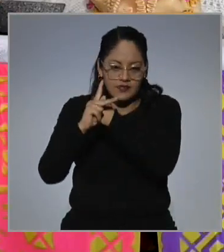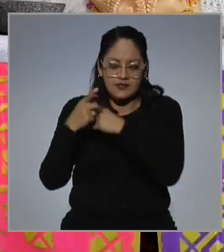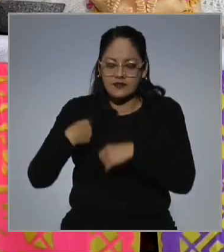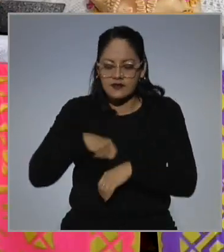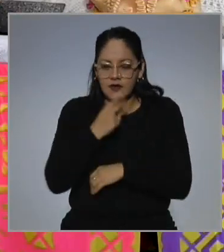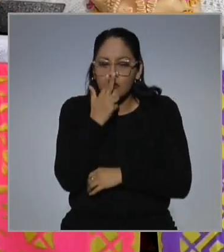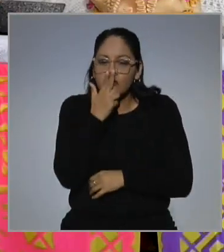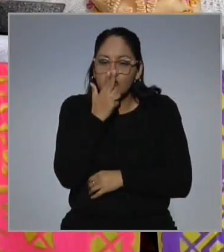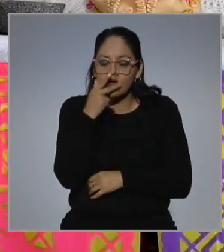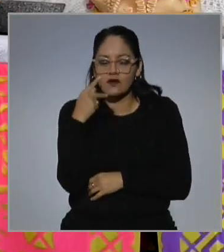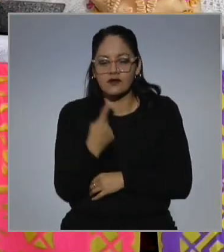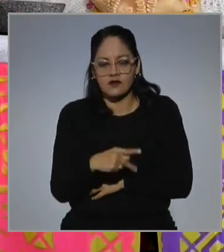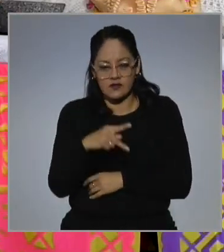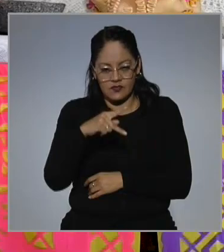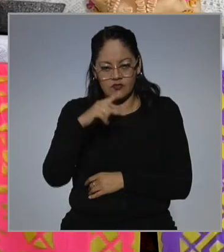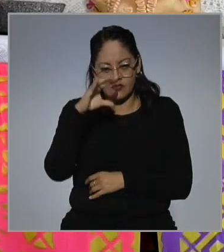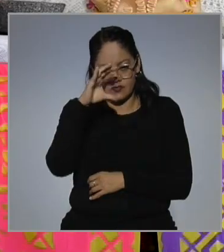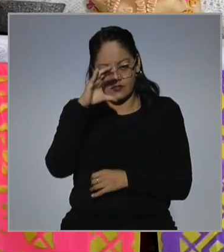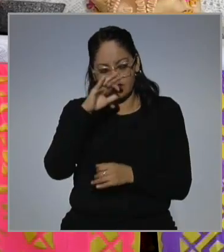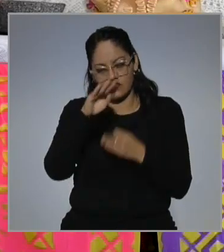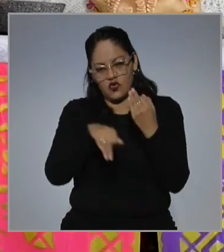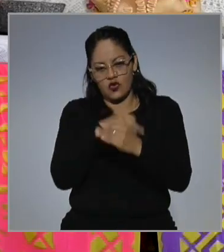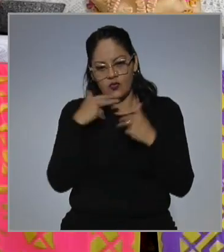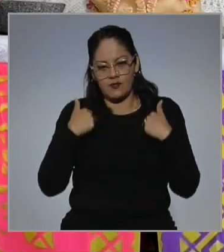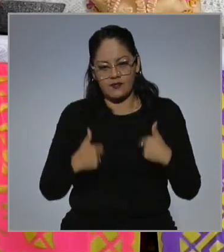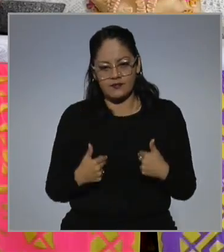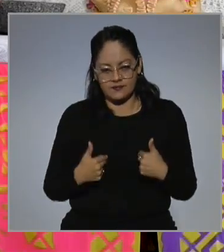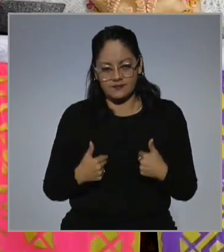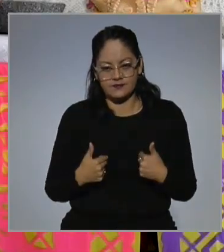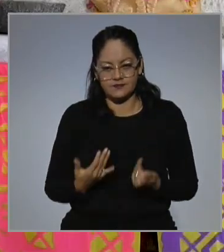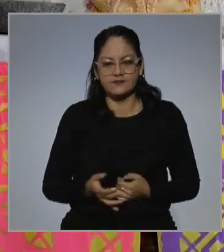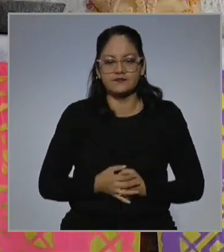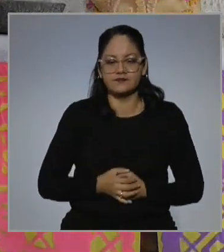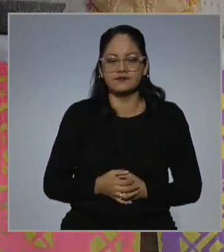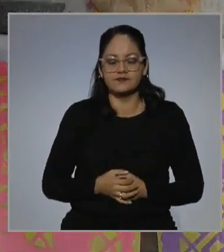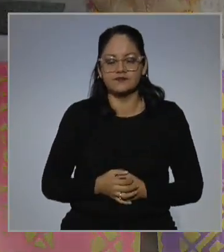valorados como patrimonio de toda la humanidad.